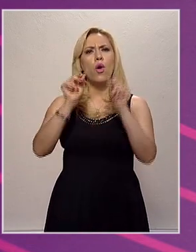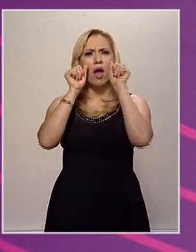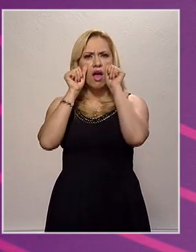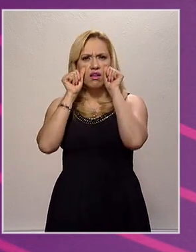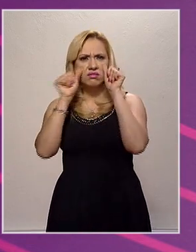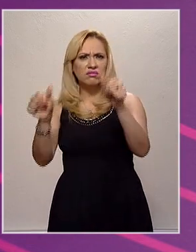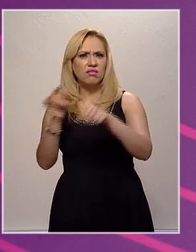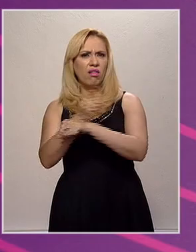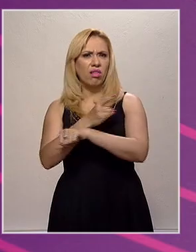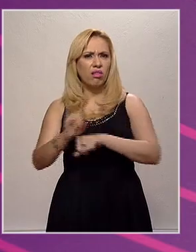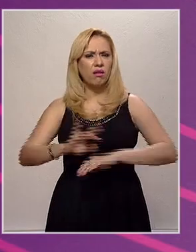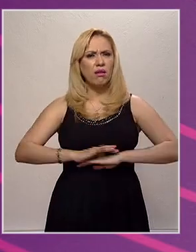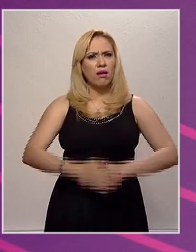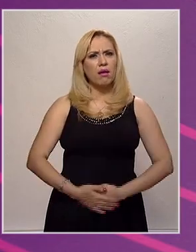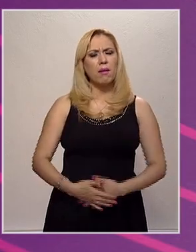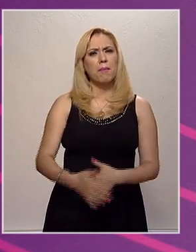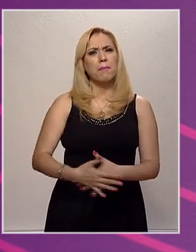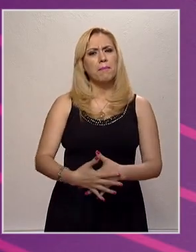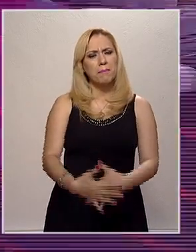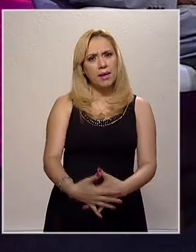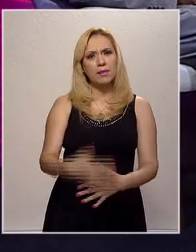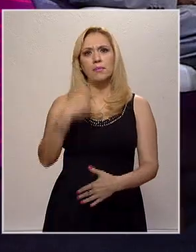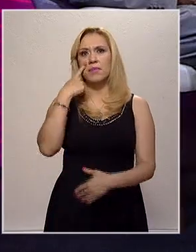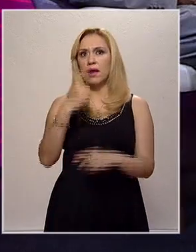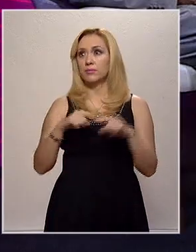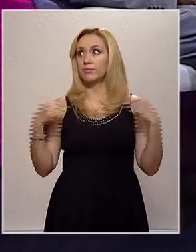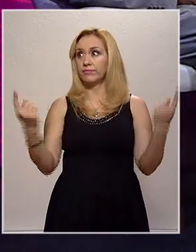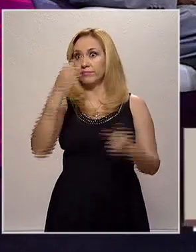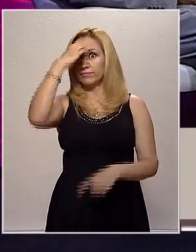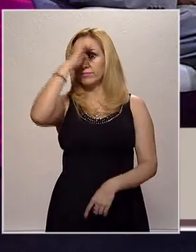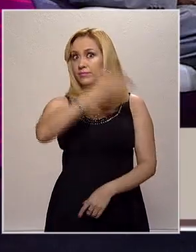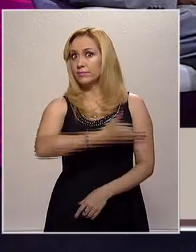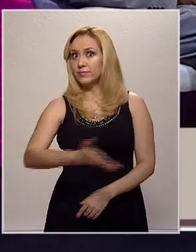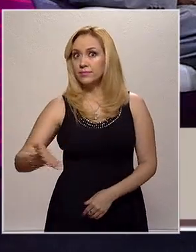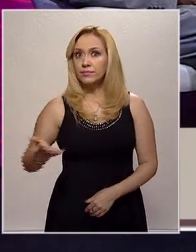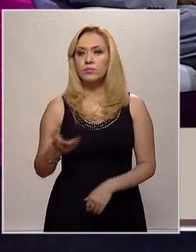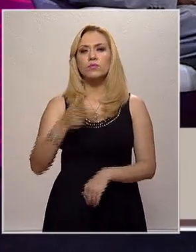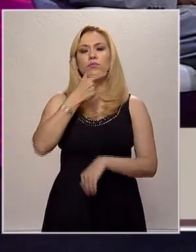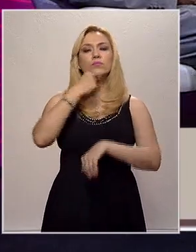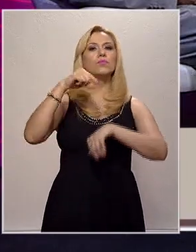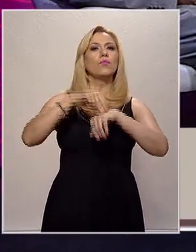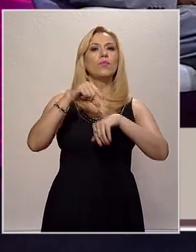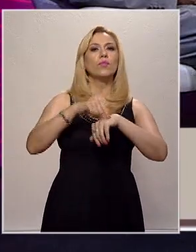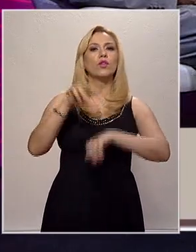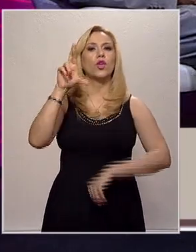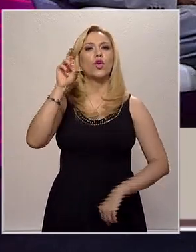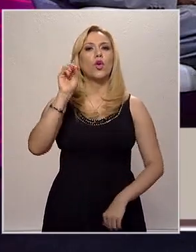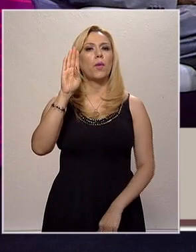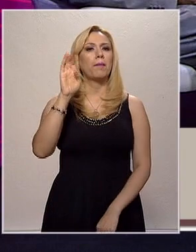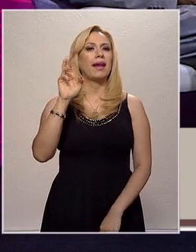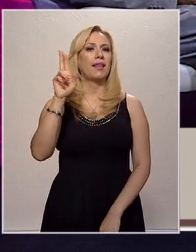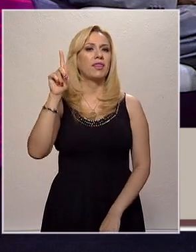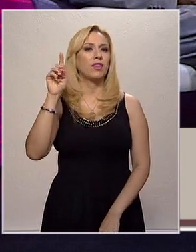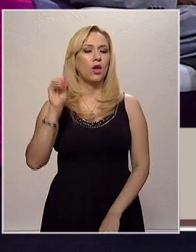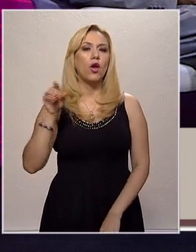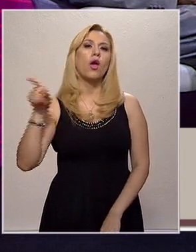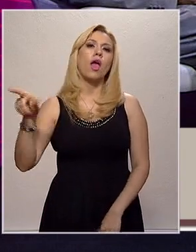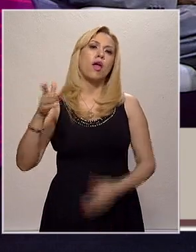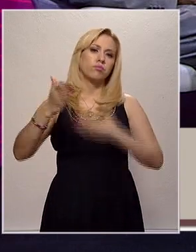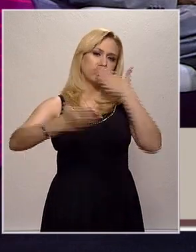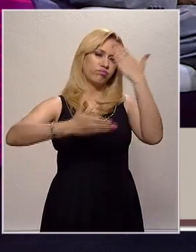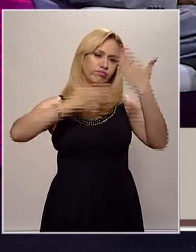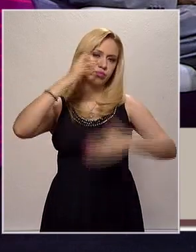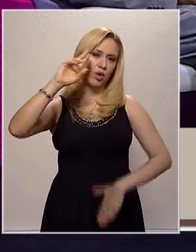quien les doy la bienvenida y presento. Primeramente, al doctor Roberto Castro Pérez, quien es sociólogo por la